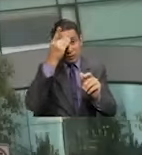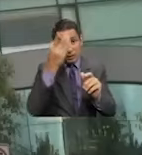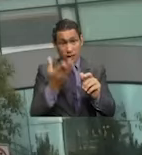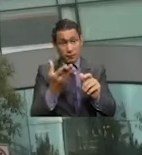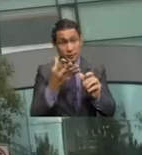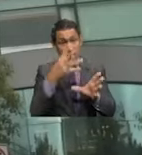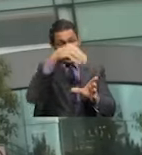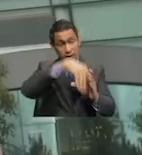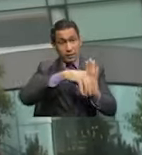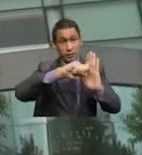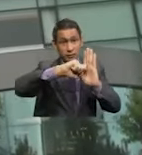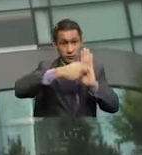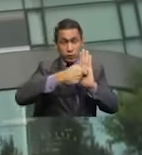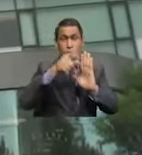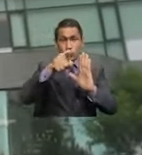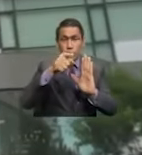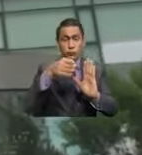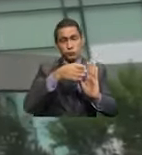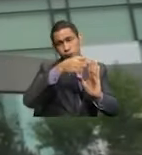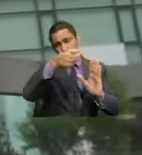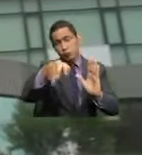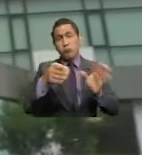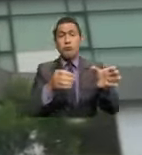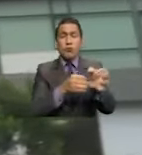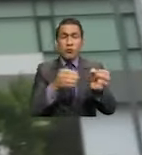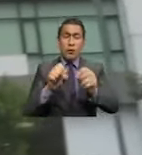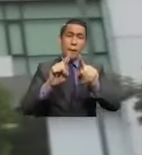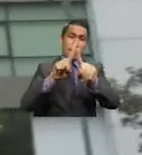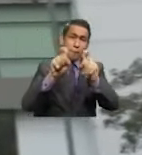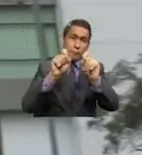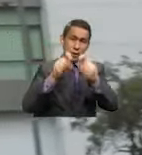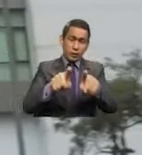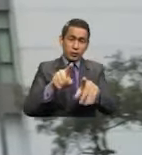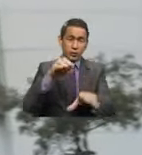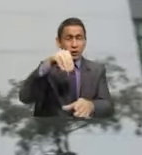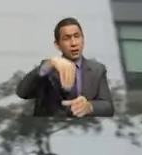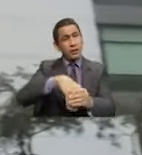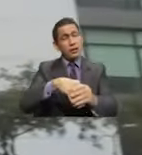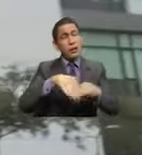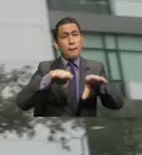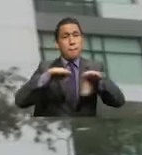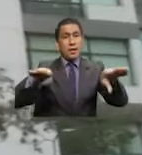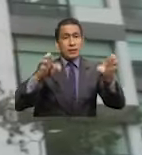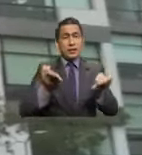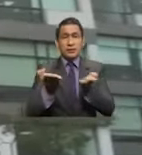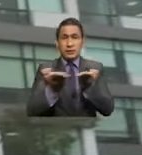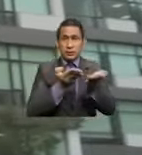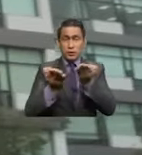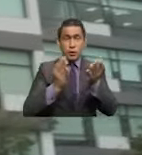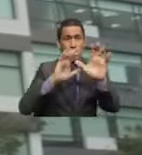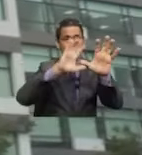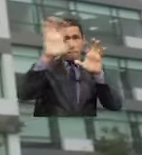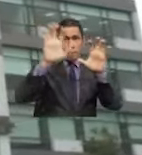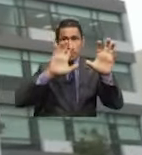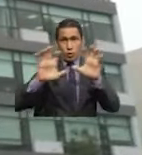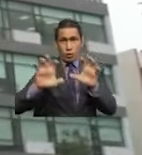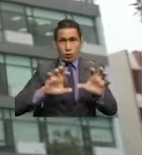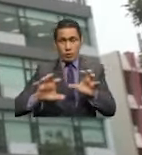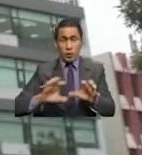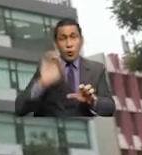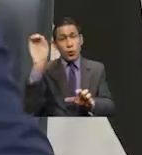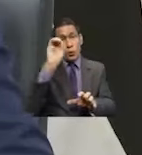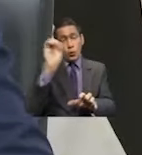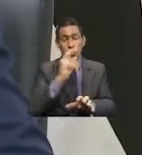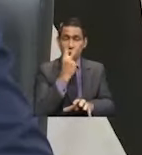Estado, puede acercarse a las averiguaciones respectivas en las ventanillas y oficinas a nivel nacional, o así también acceder a su